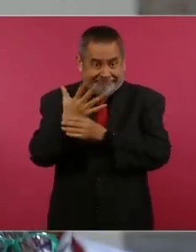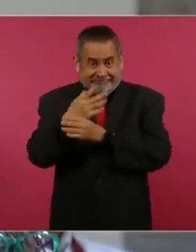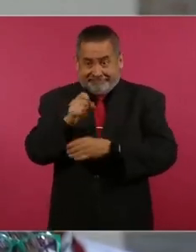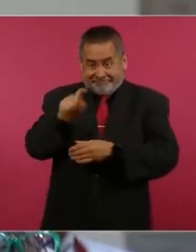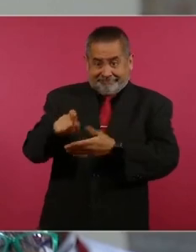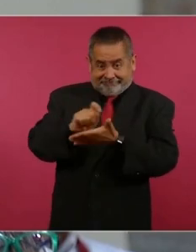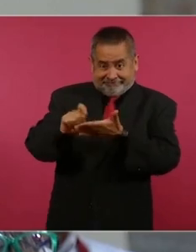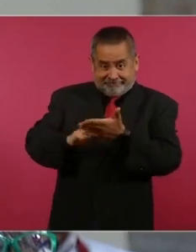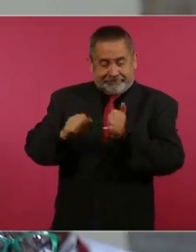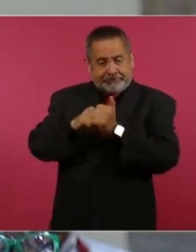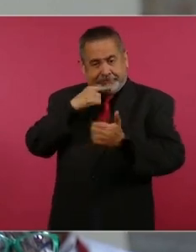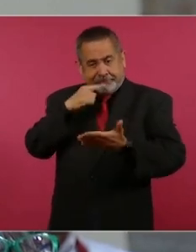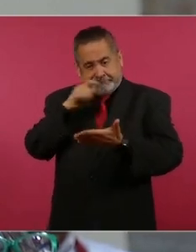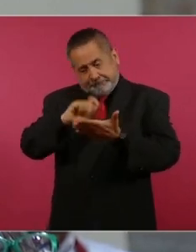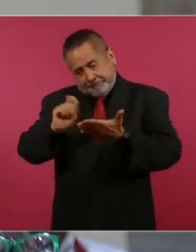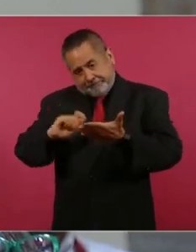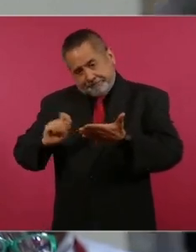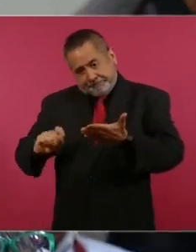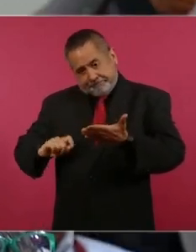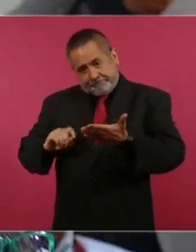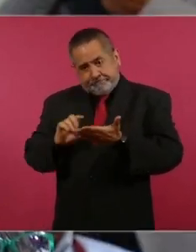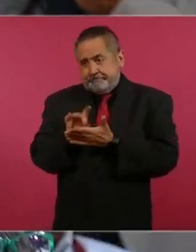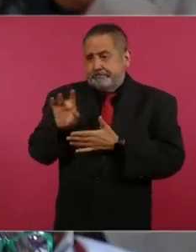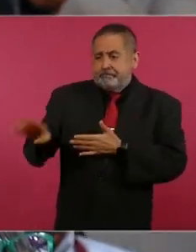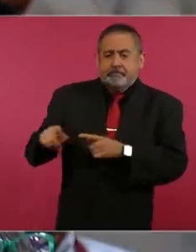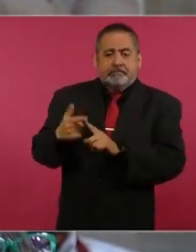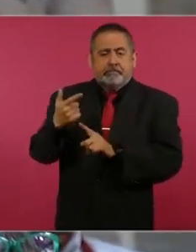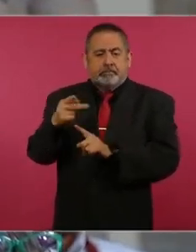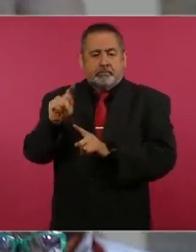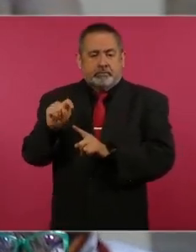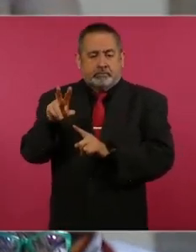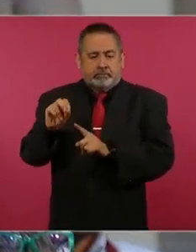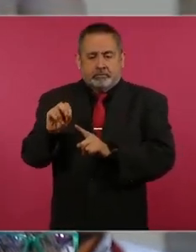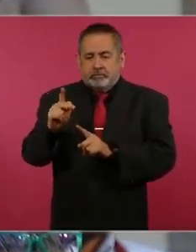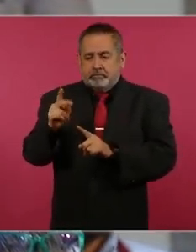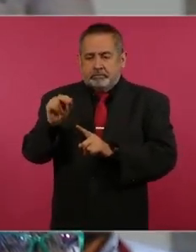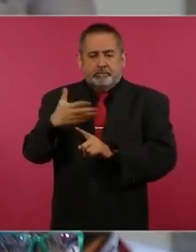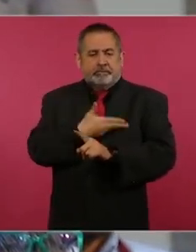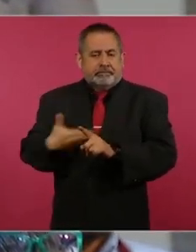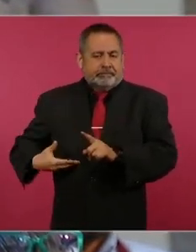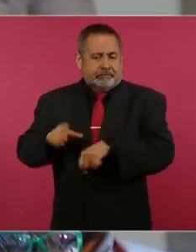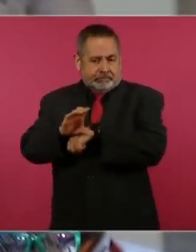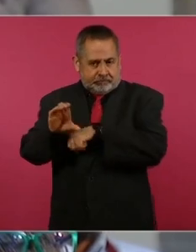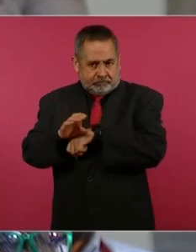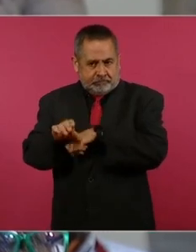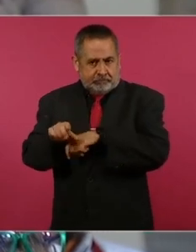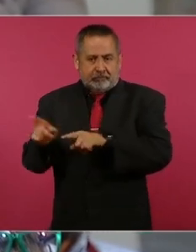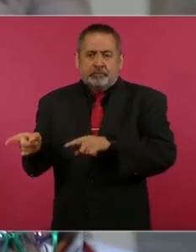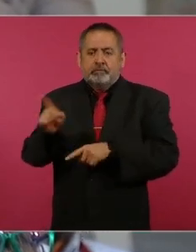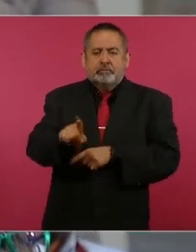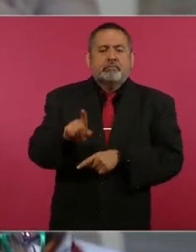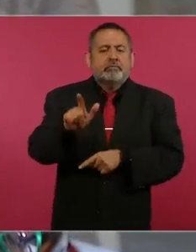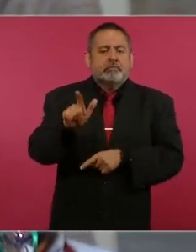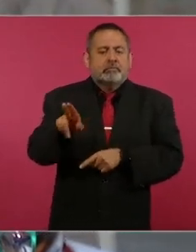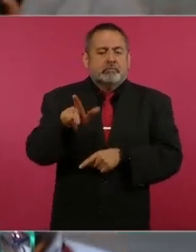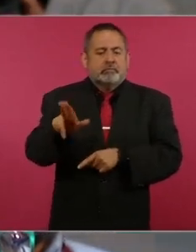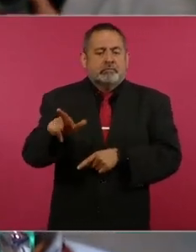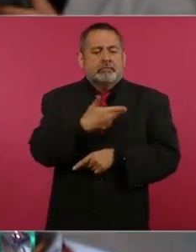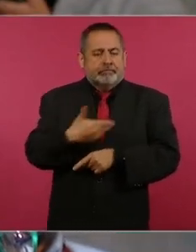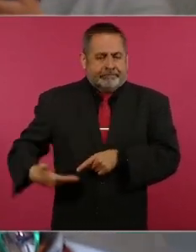letra con lápiz a Gustavo Petro, el presidente de Colombia, y a Luis Ignacio Lula da Silva, el presidente